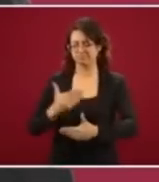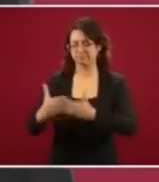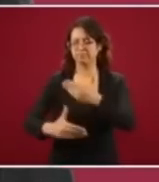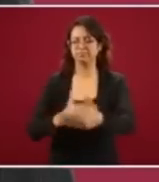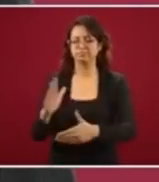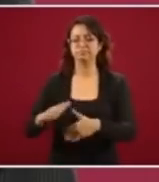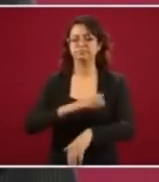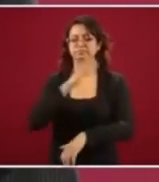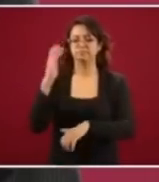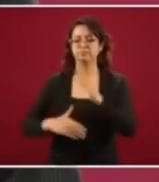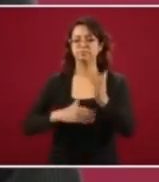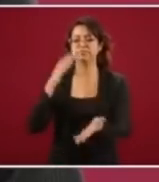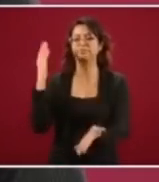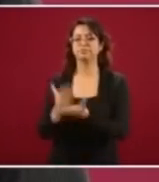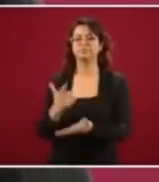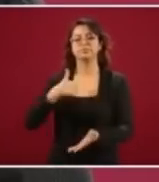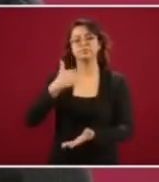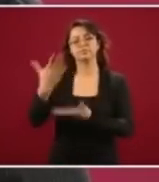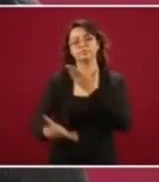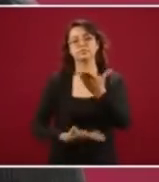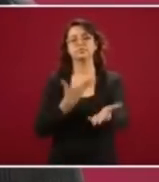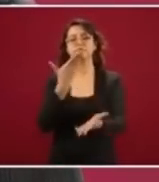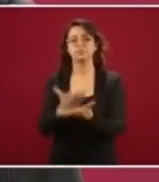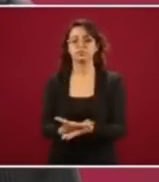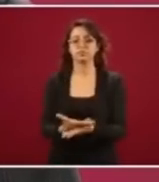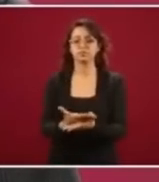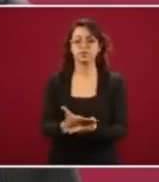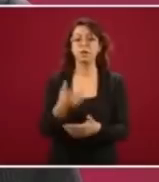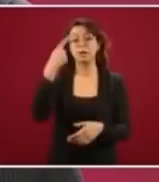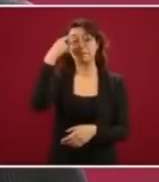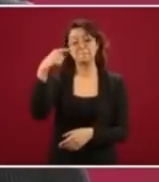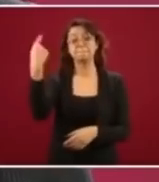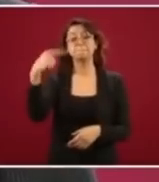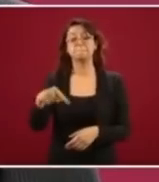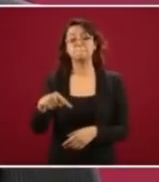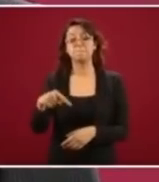Lo estoy planteando para que